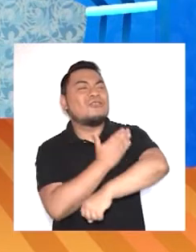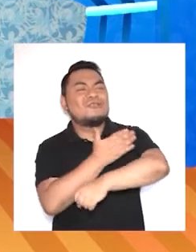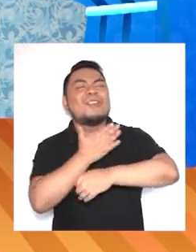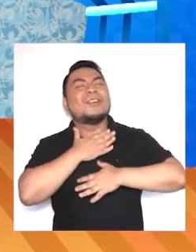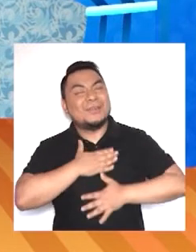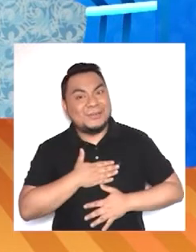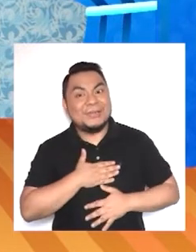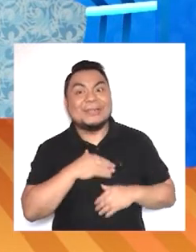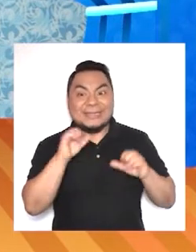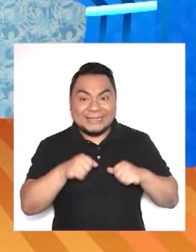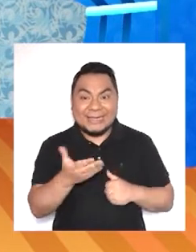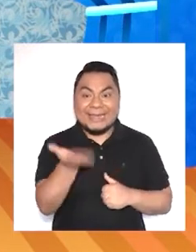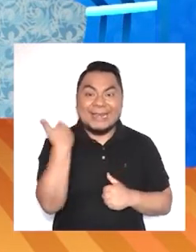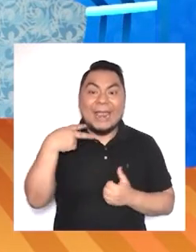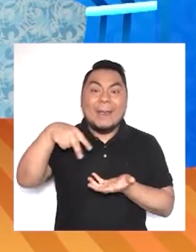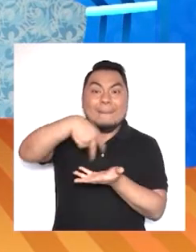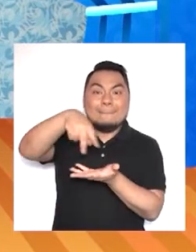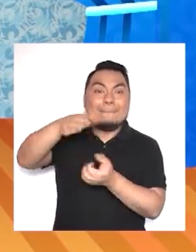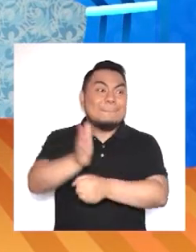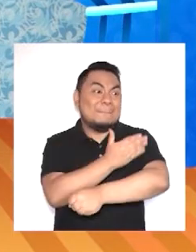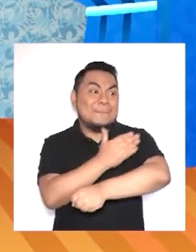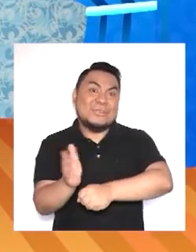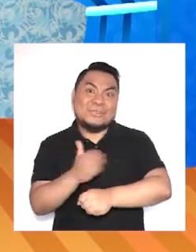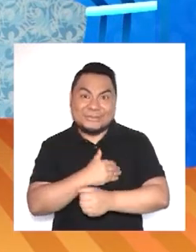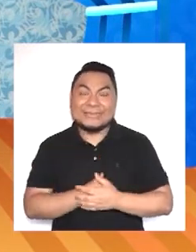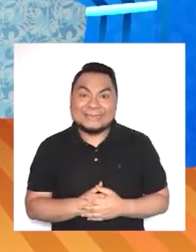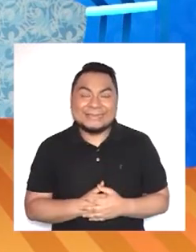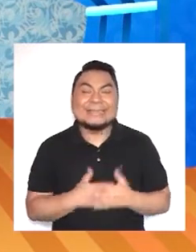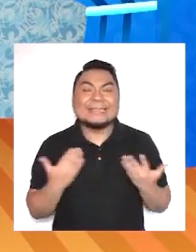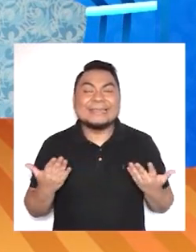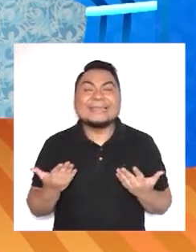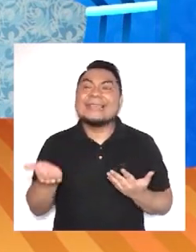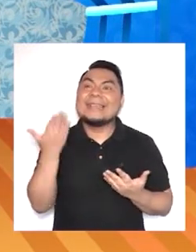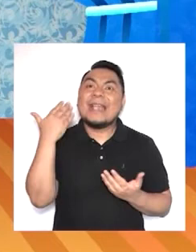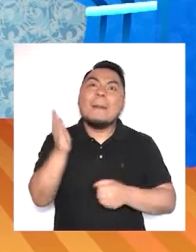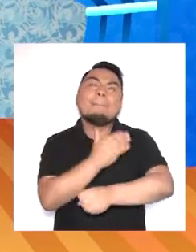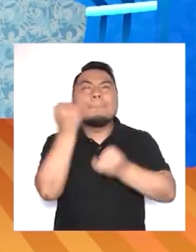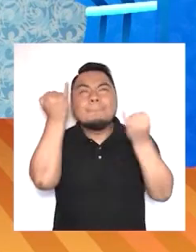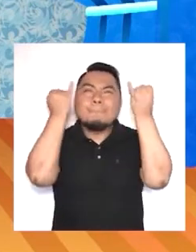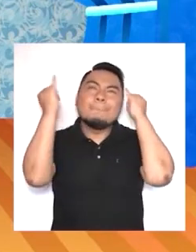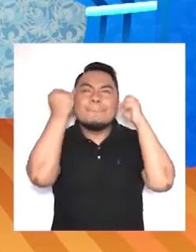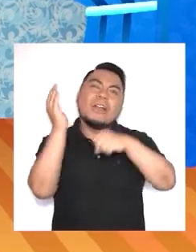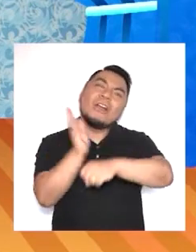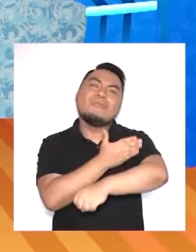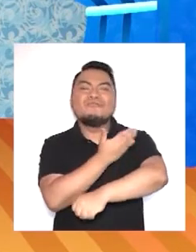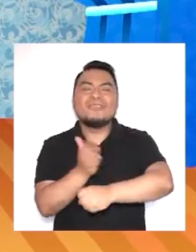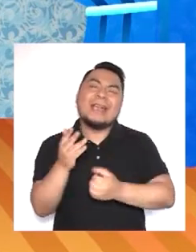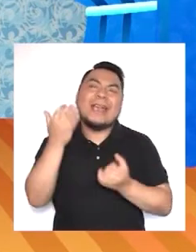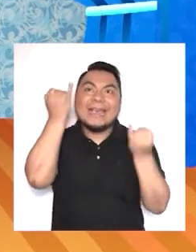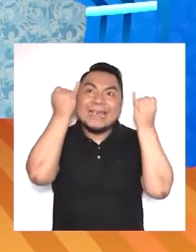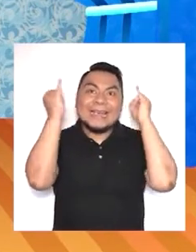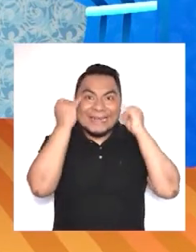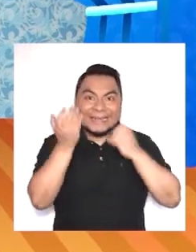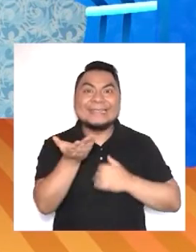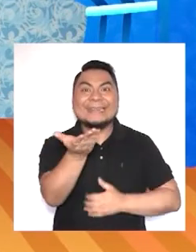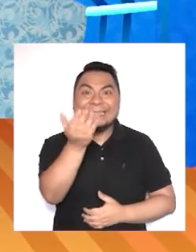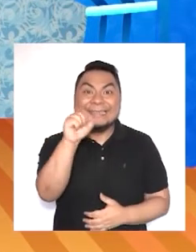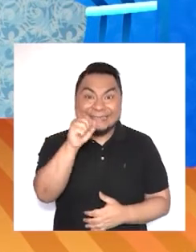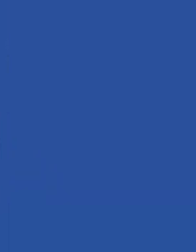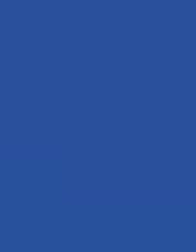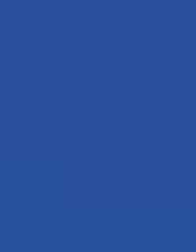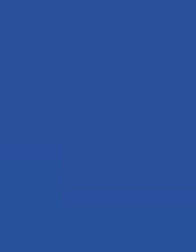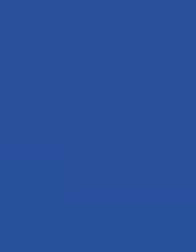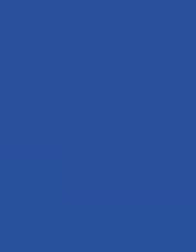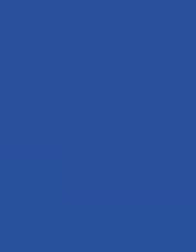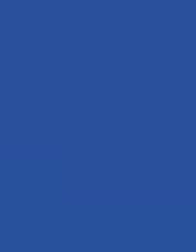¡hagamos música en... ¡Ando, música creando! ¡Andamos y creando!